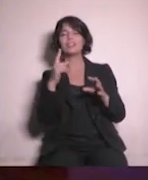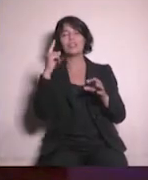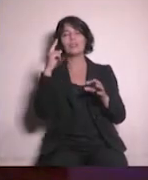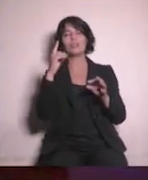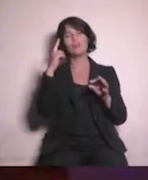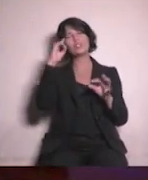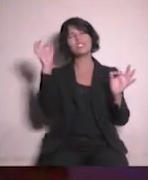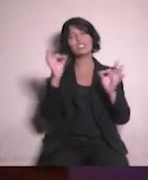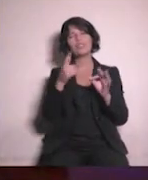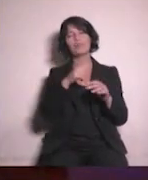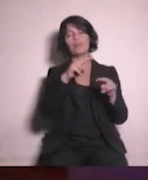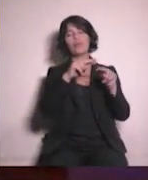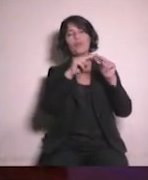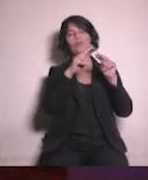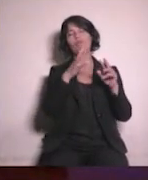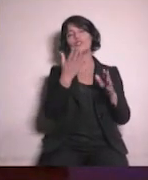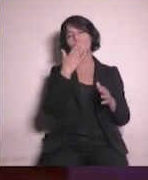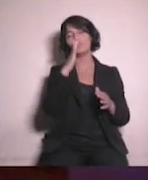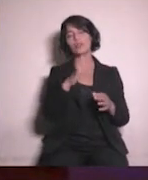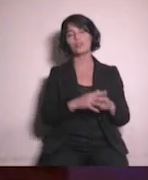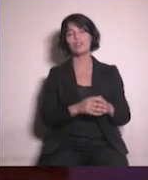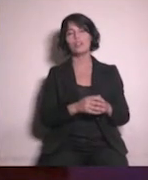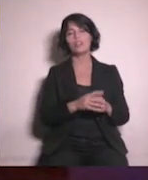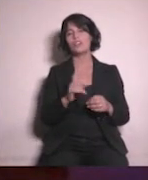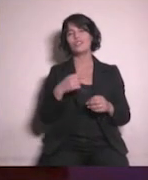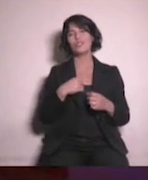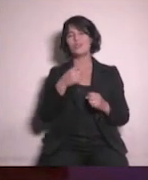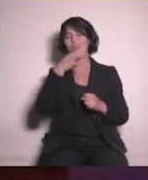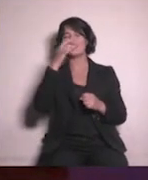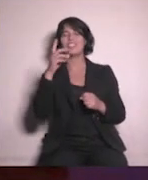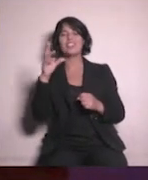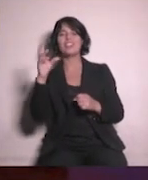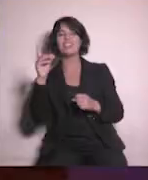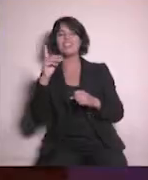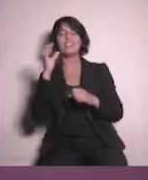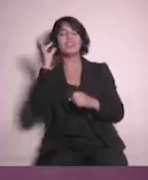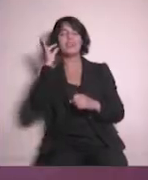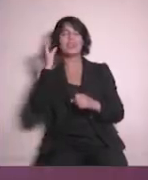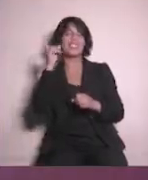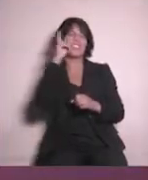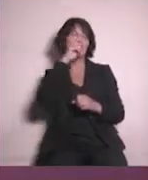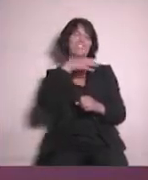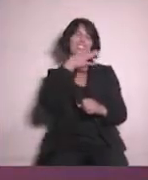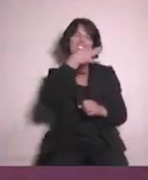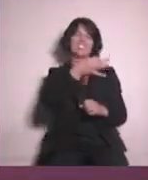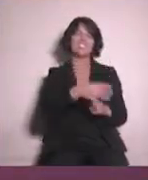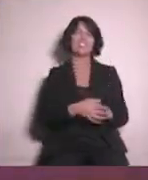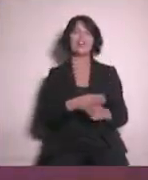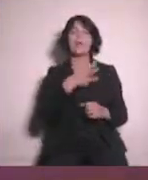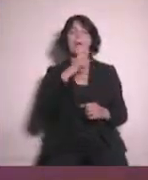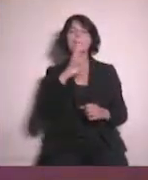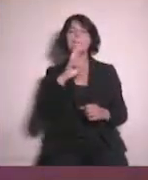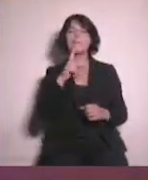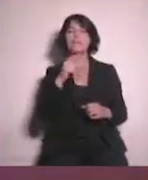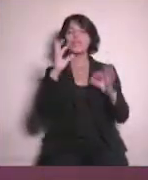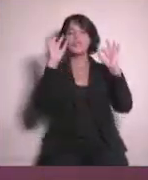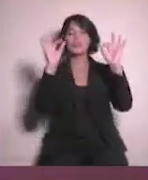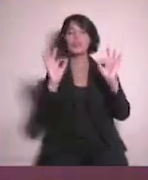Yo no me atrevería a decirte a ti porque hablar de la edad de las mujeres siempre es complicado. Pero